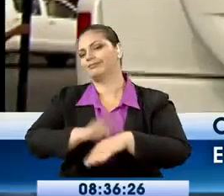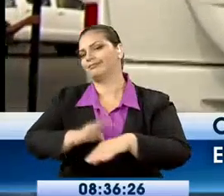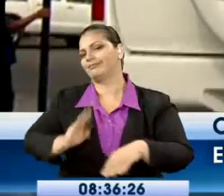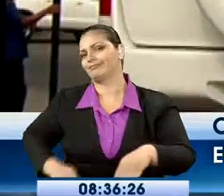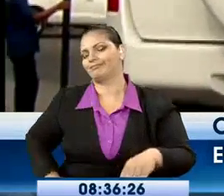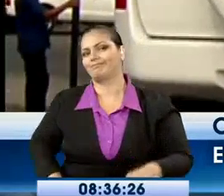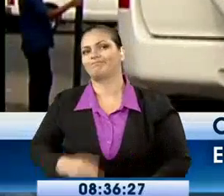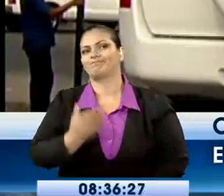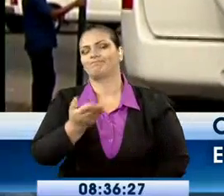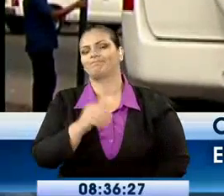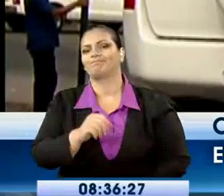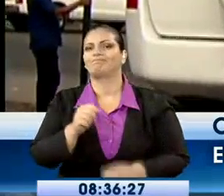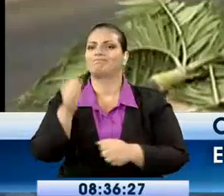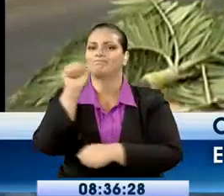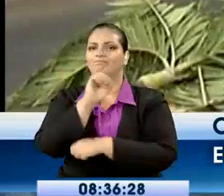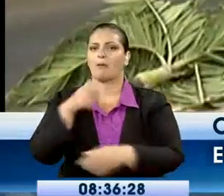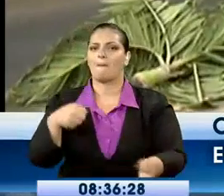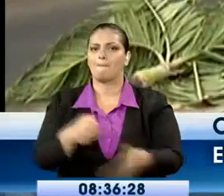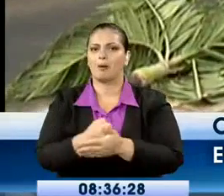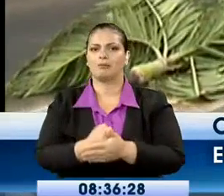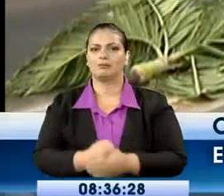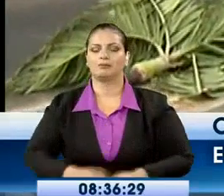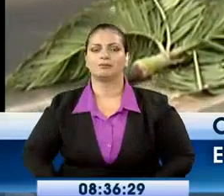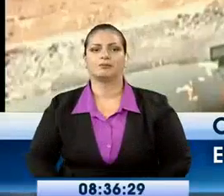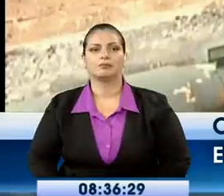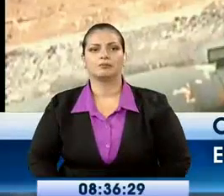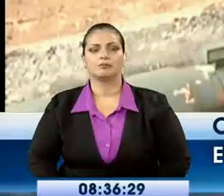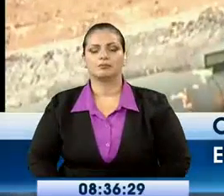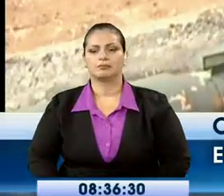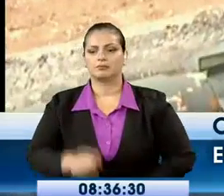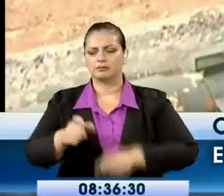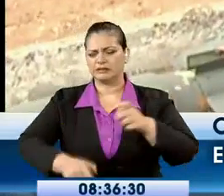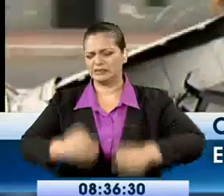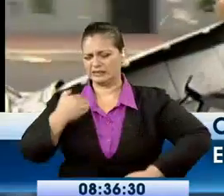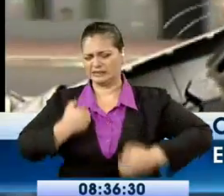heridos, solamente daños a bienes públicos. Informó...